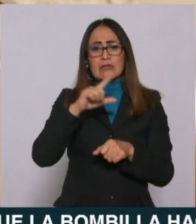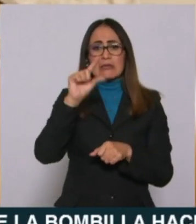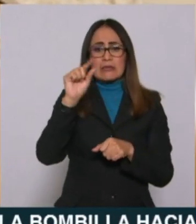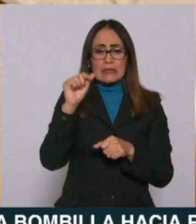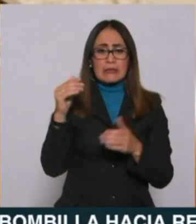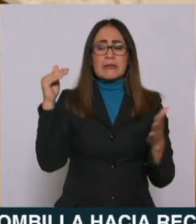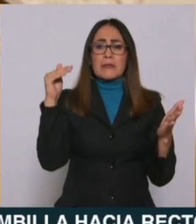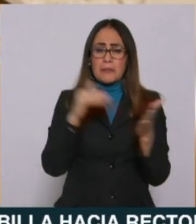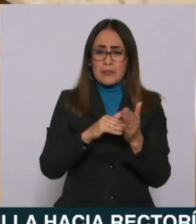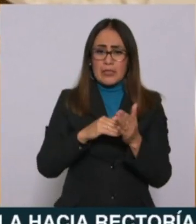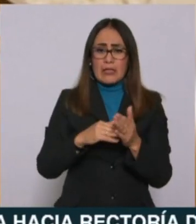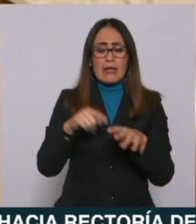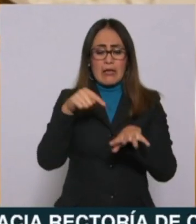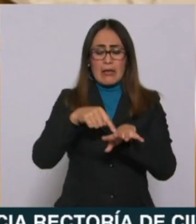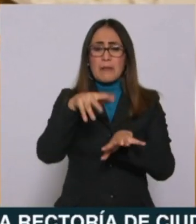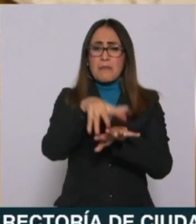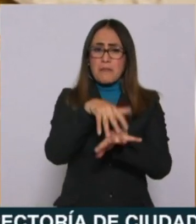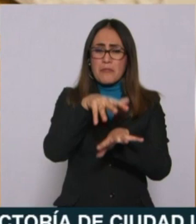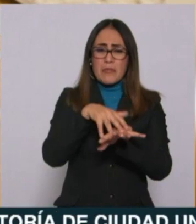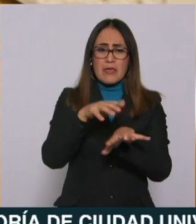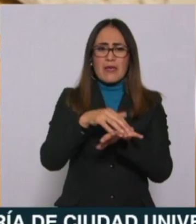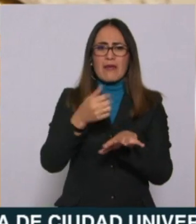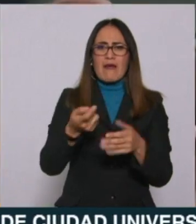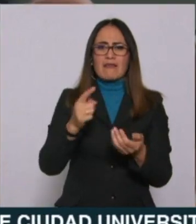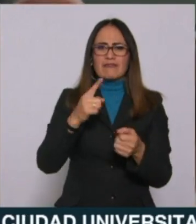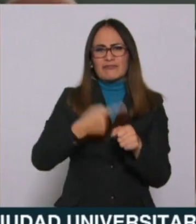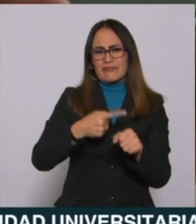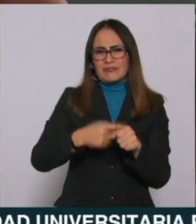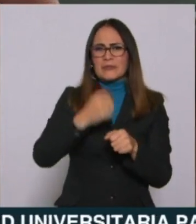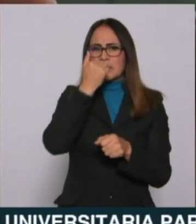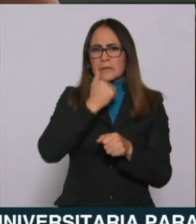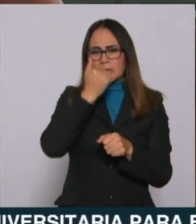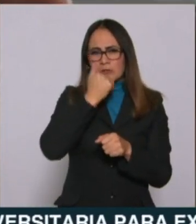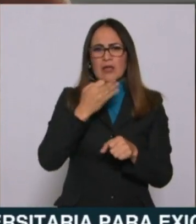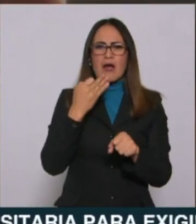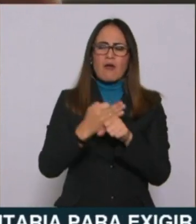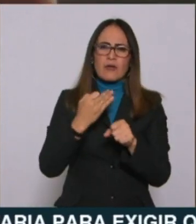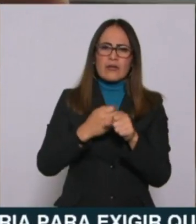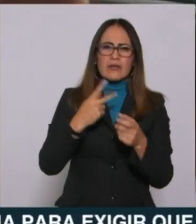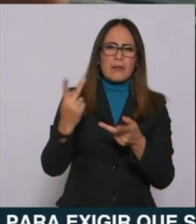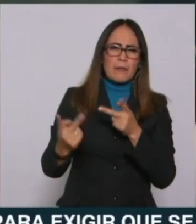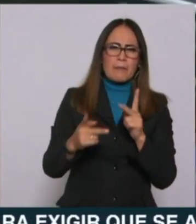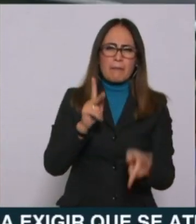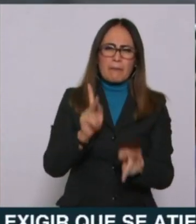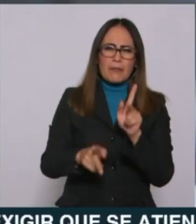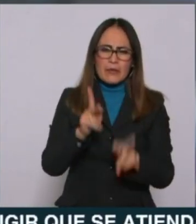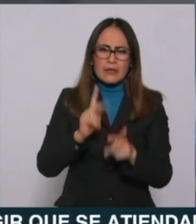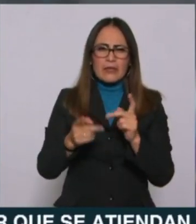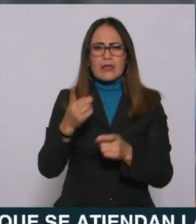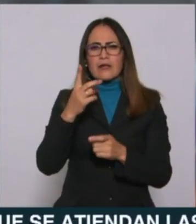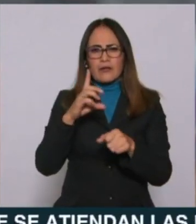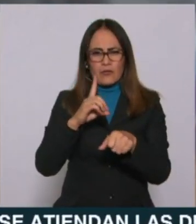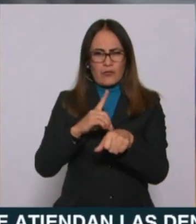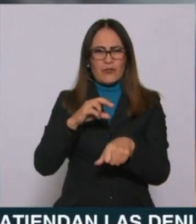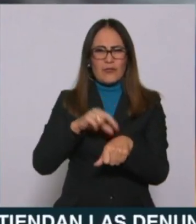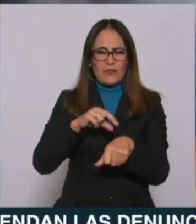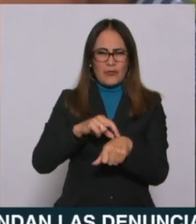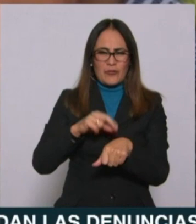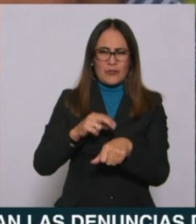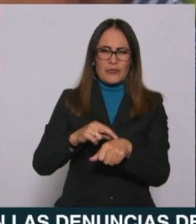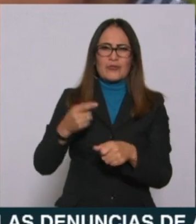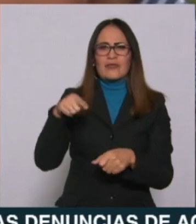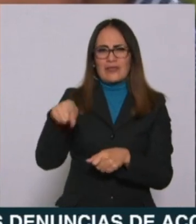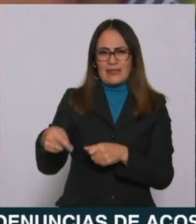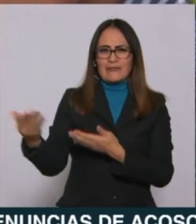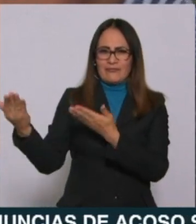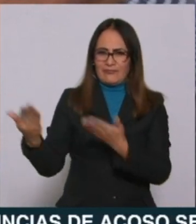amputación causada por pie diabético. Para conversar sobre esta enfermedad nos acompaña el doctor Raúl Romero Cabello. Lo